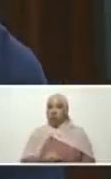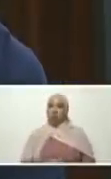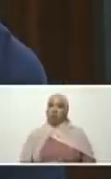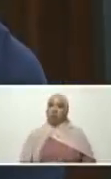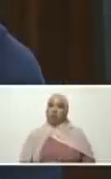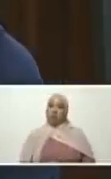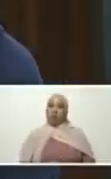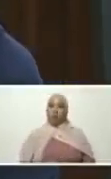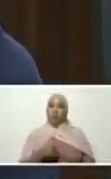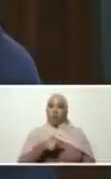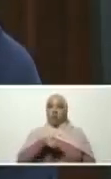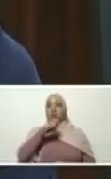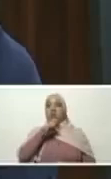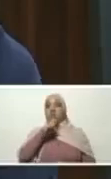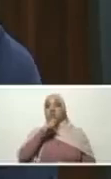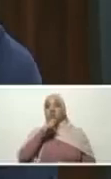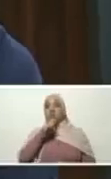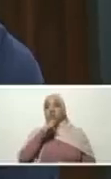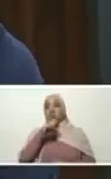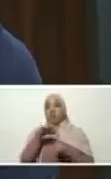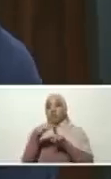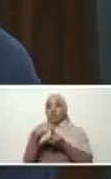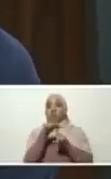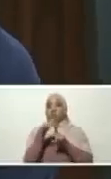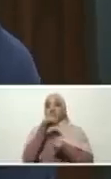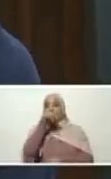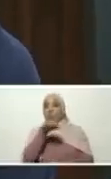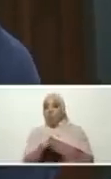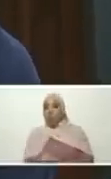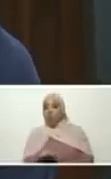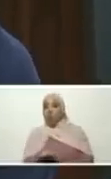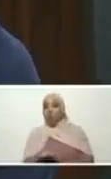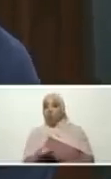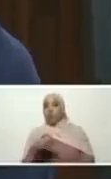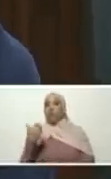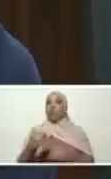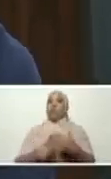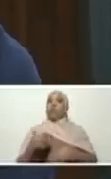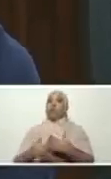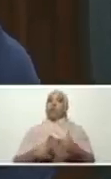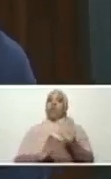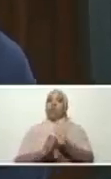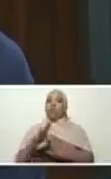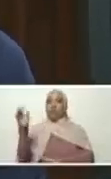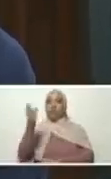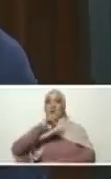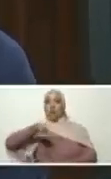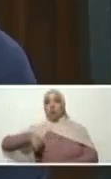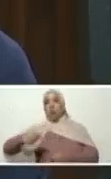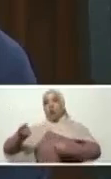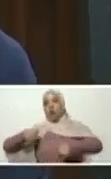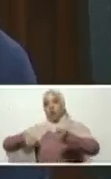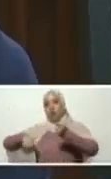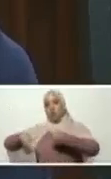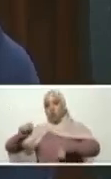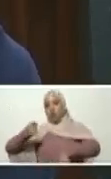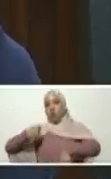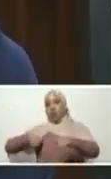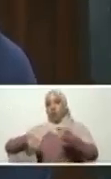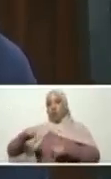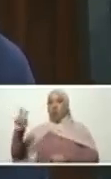este tiempo histórico donde no ha sido fácil levantar nuevamente la patria, levantar la bandera de nuestra economía, y para